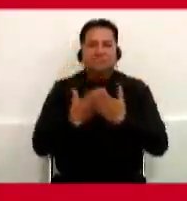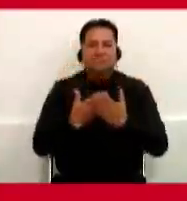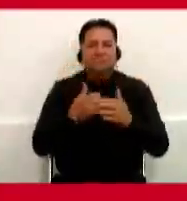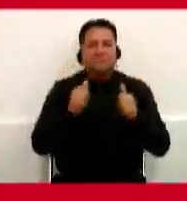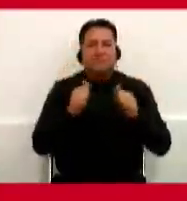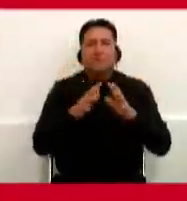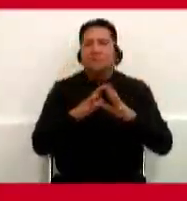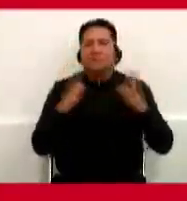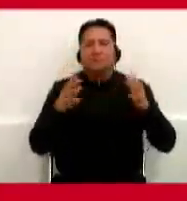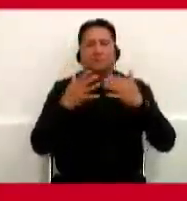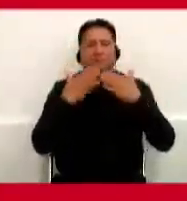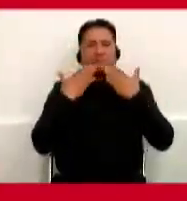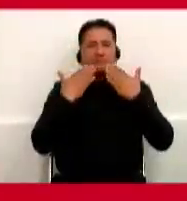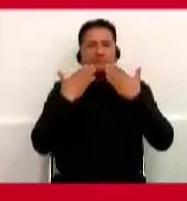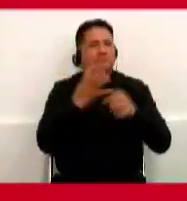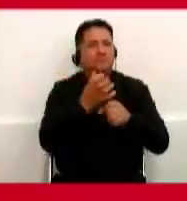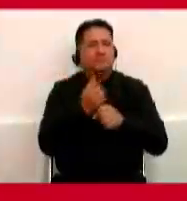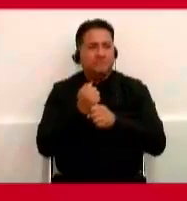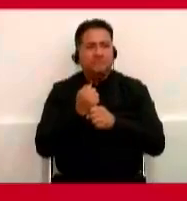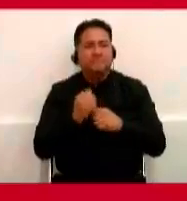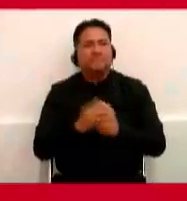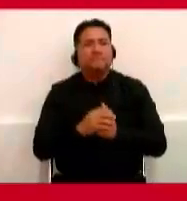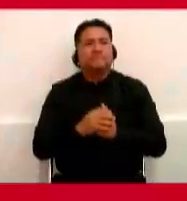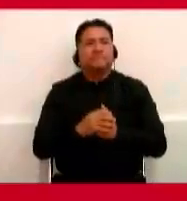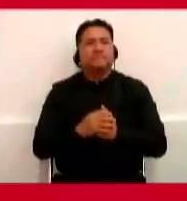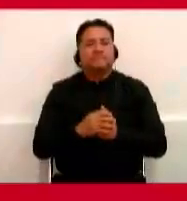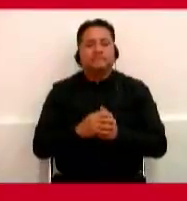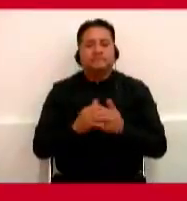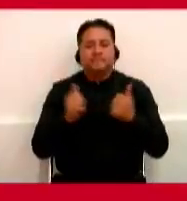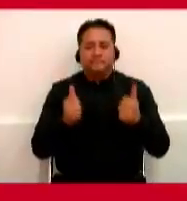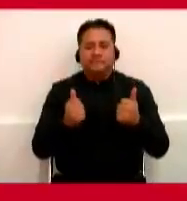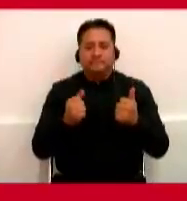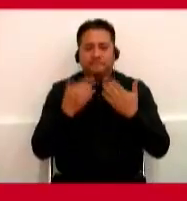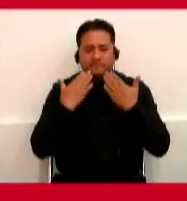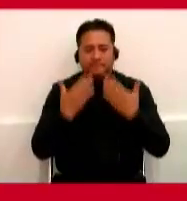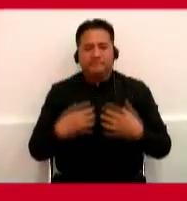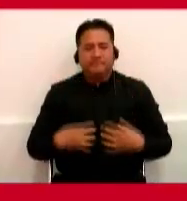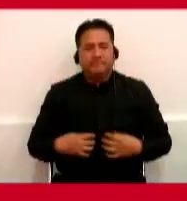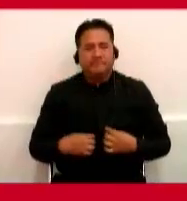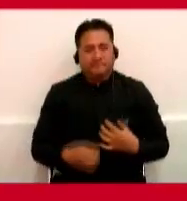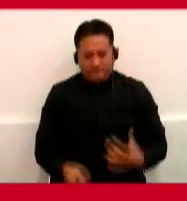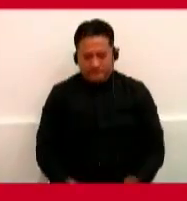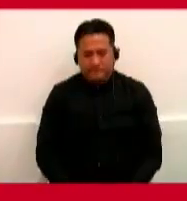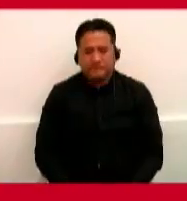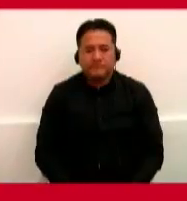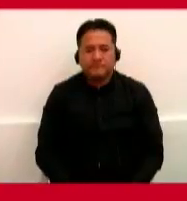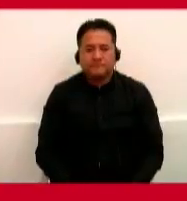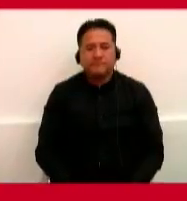su extensión hacia las unidades subterráneas de Volcan. Bien, gracias.